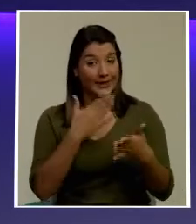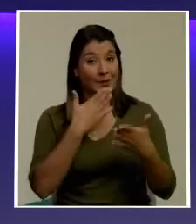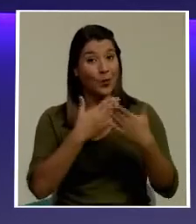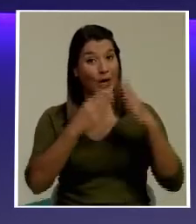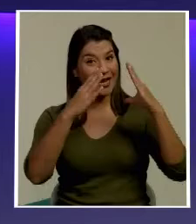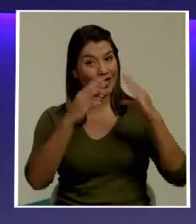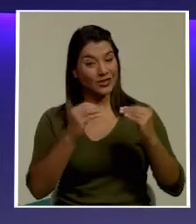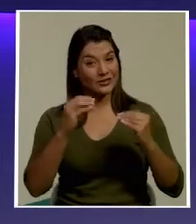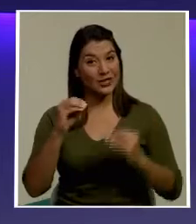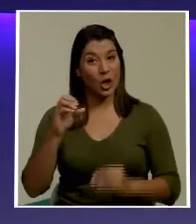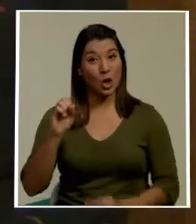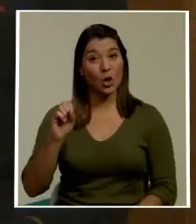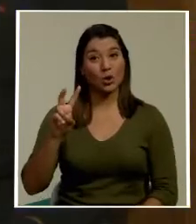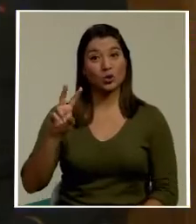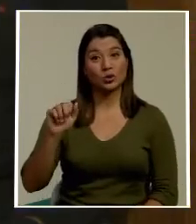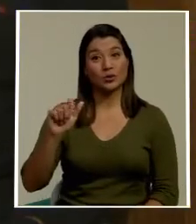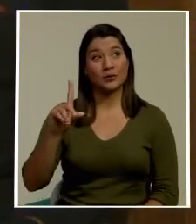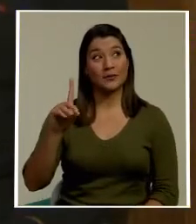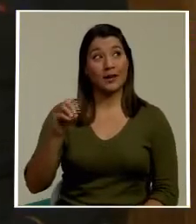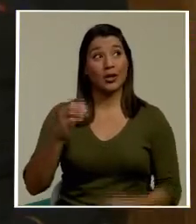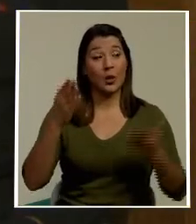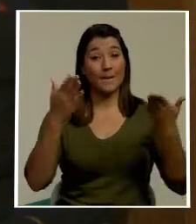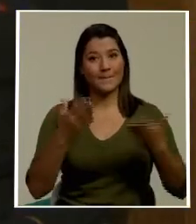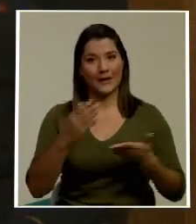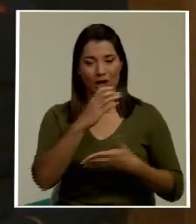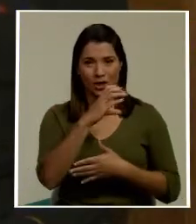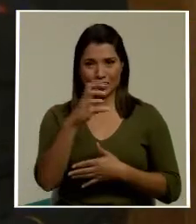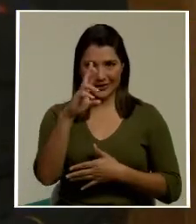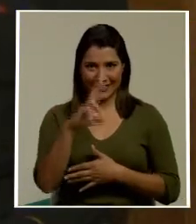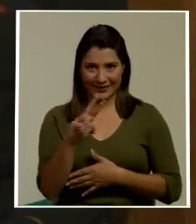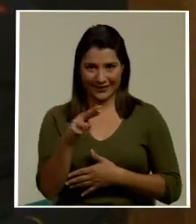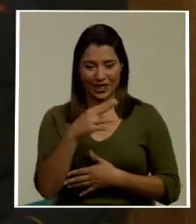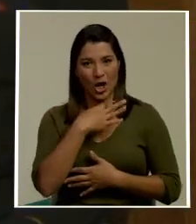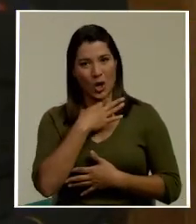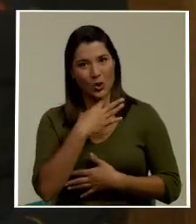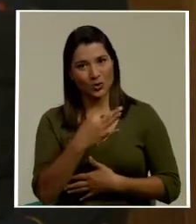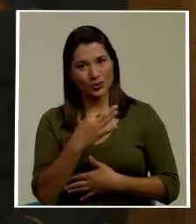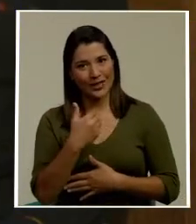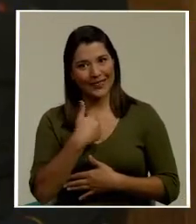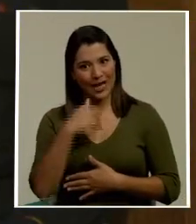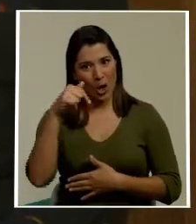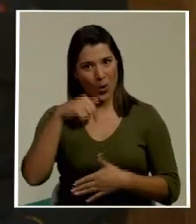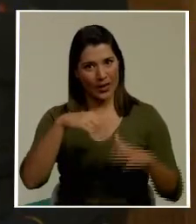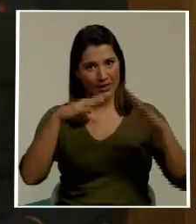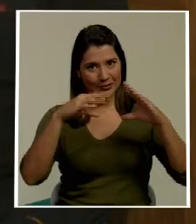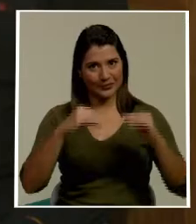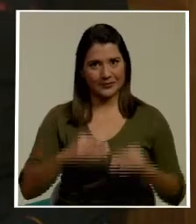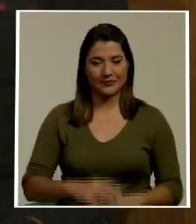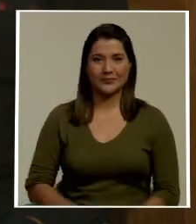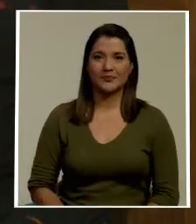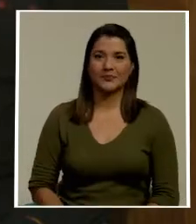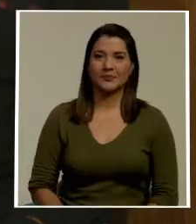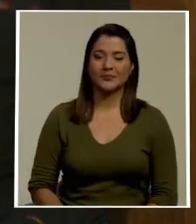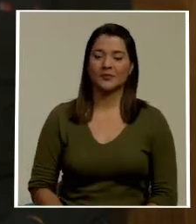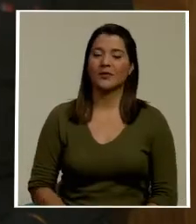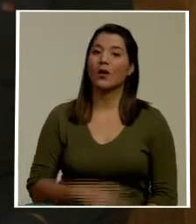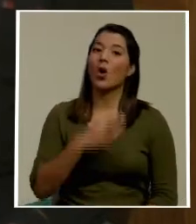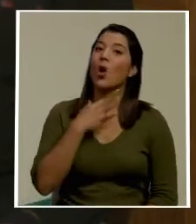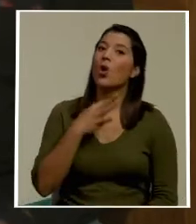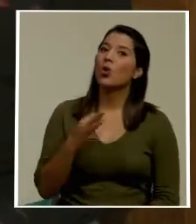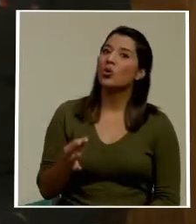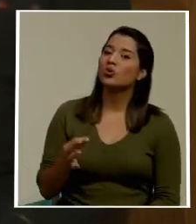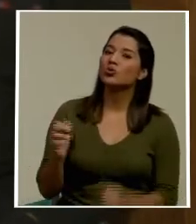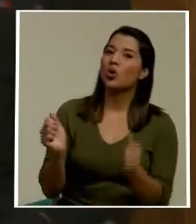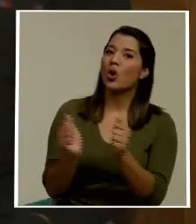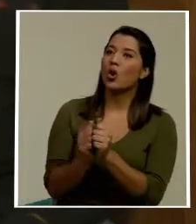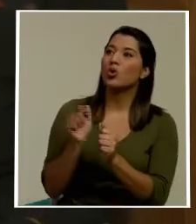noches, Osvaldo. Bienvenido a Costa Rica Noticias. Qué gusto tenerte en el programa esta noche. Un placer estar con